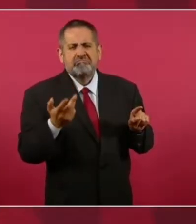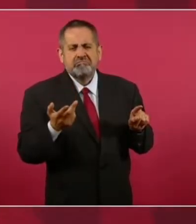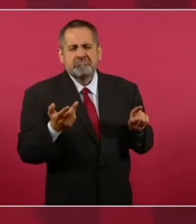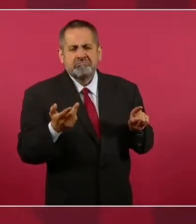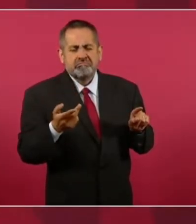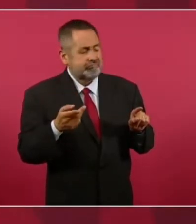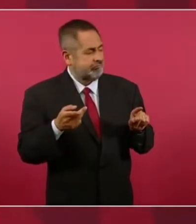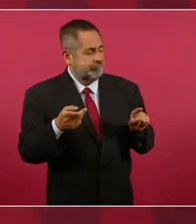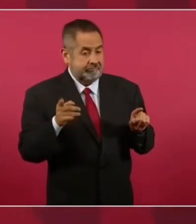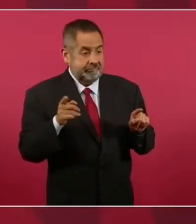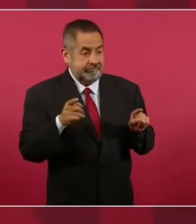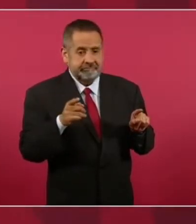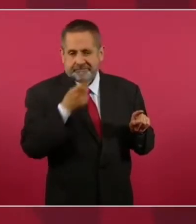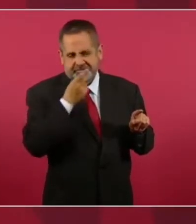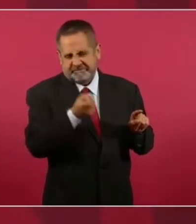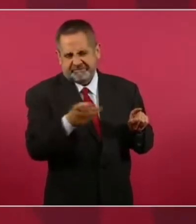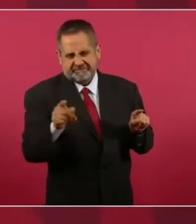hay que